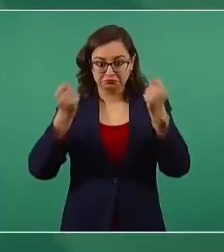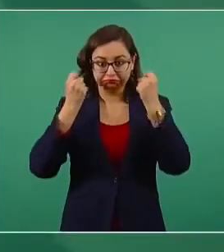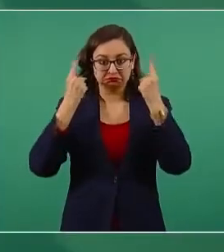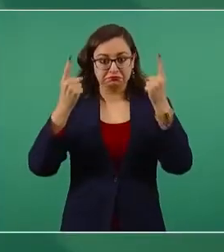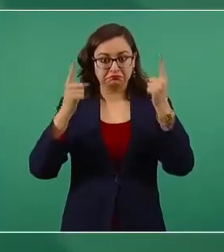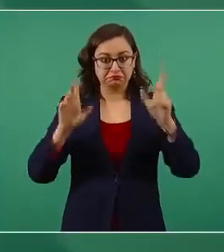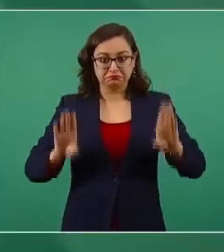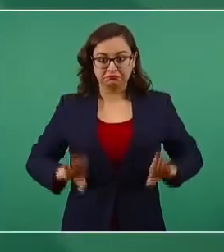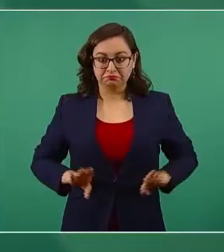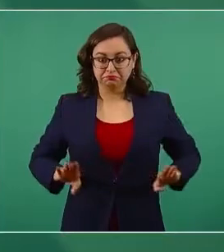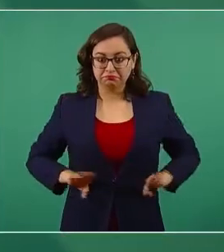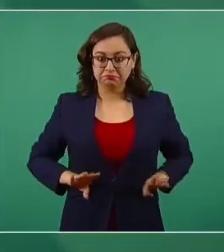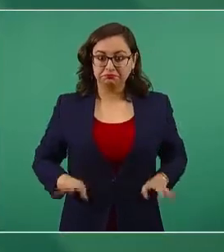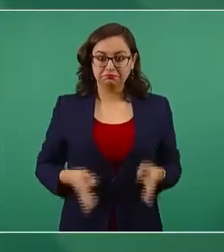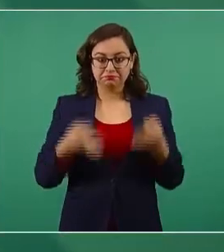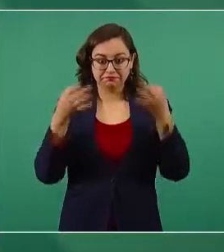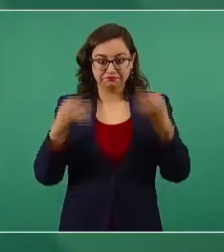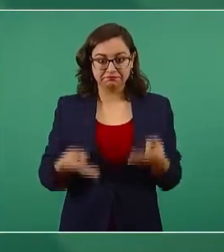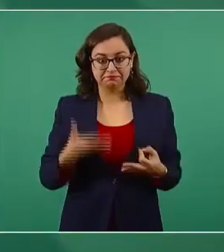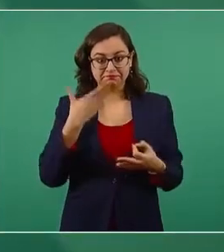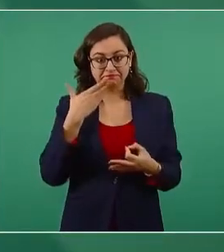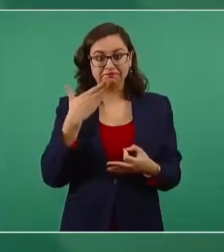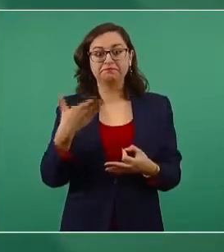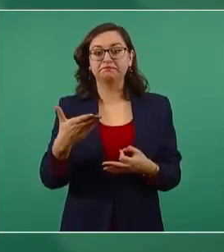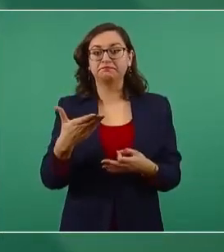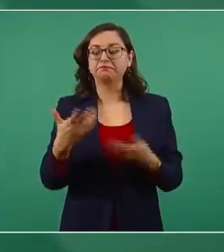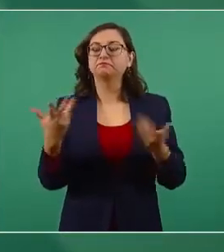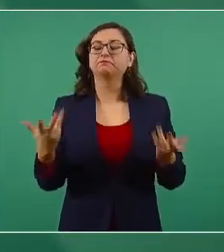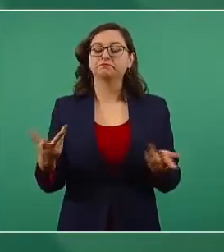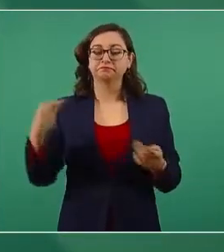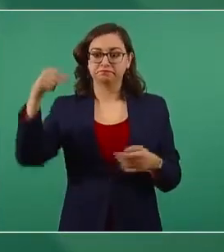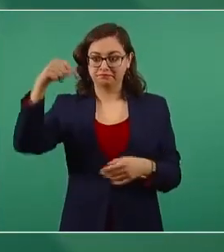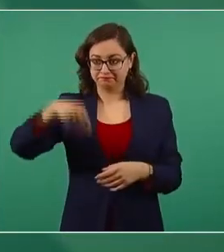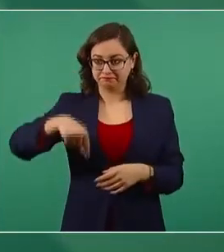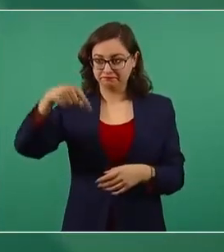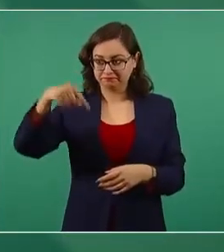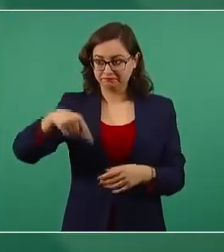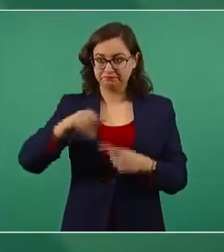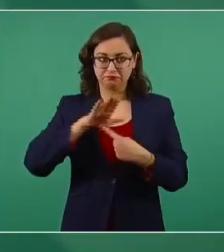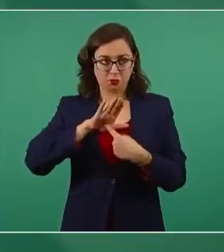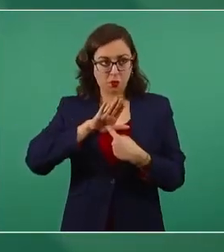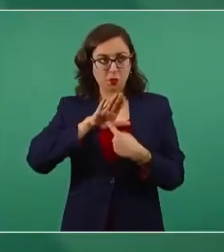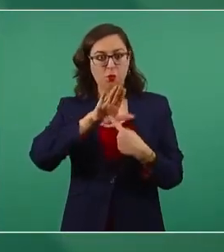que tiene México en el mundo, el que somos un país